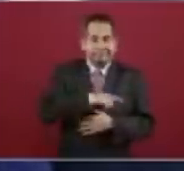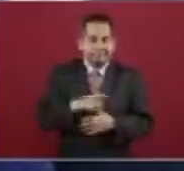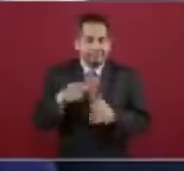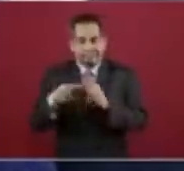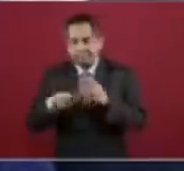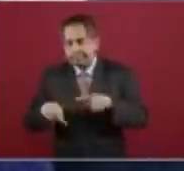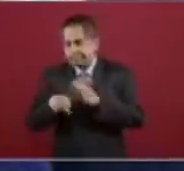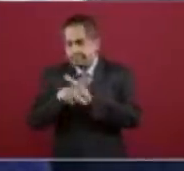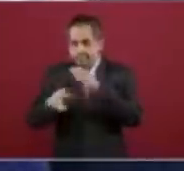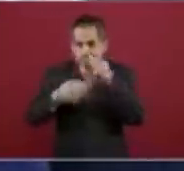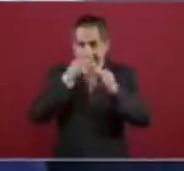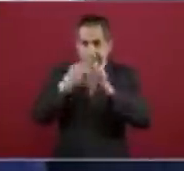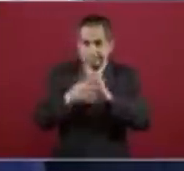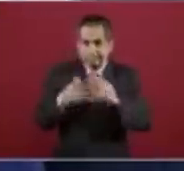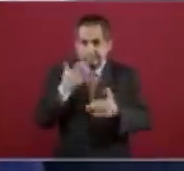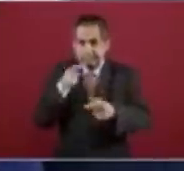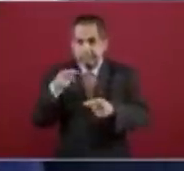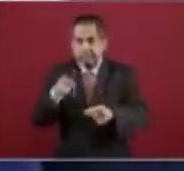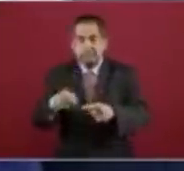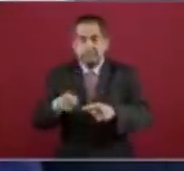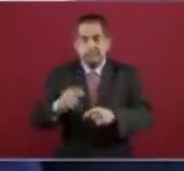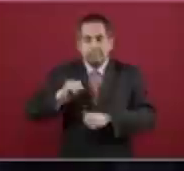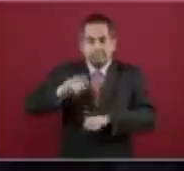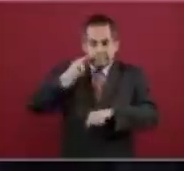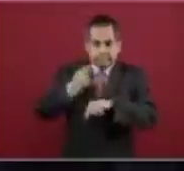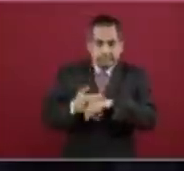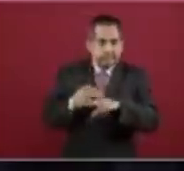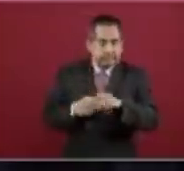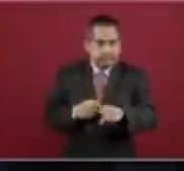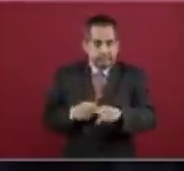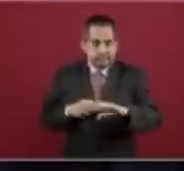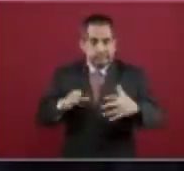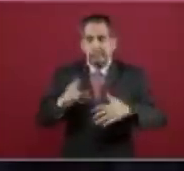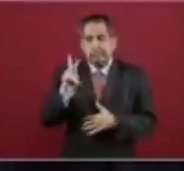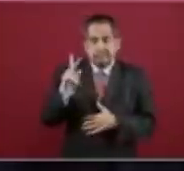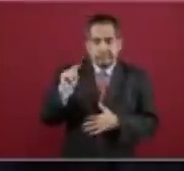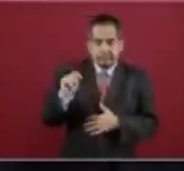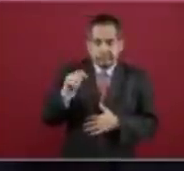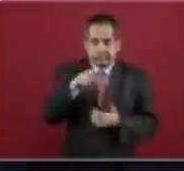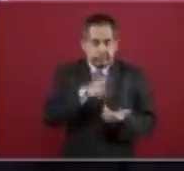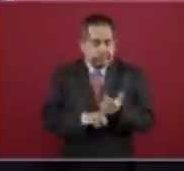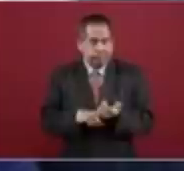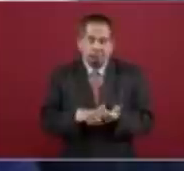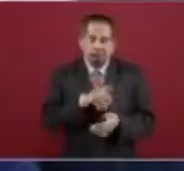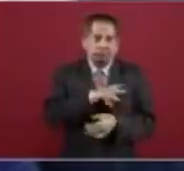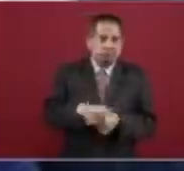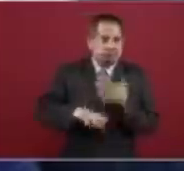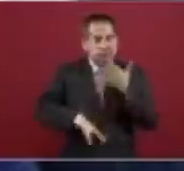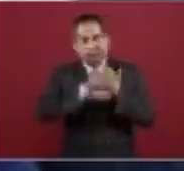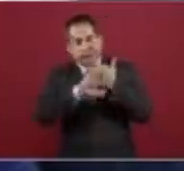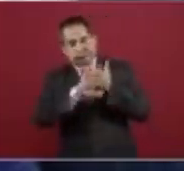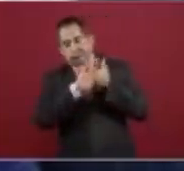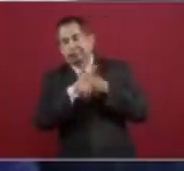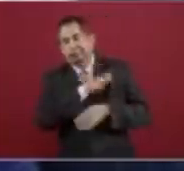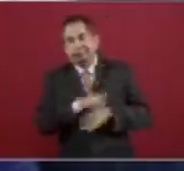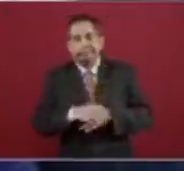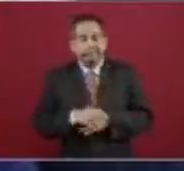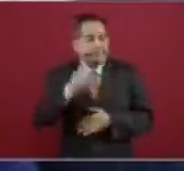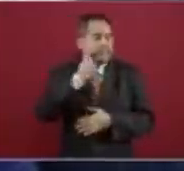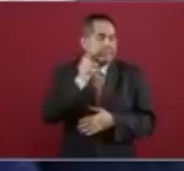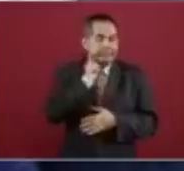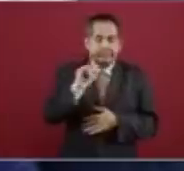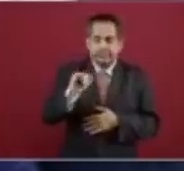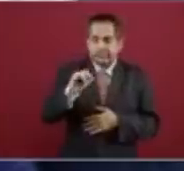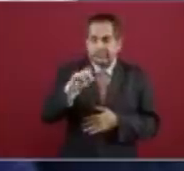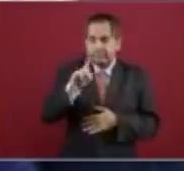de comunicación es que los regidores del municipio del Partido del Trabajo están en contra nuestra. La senadora Imelda